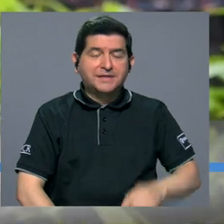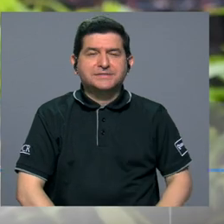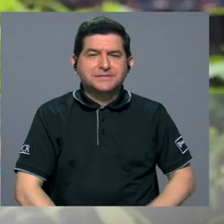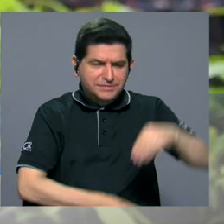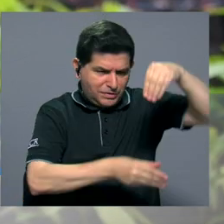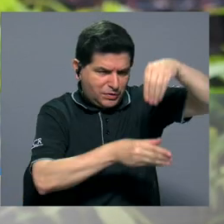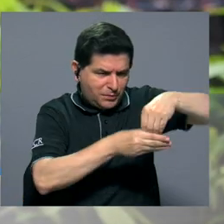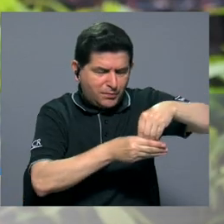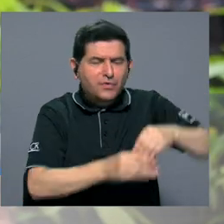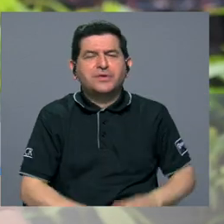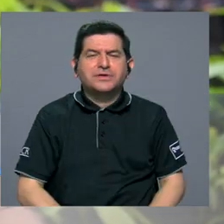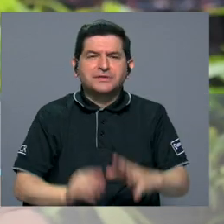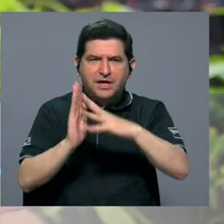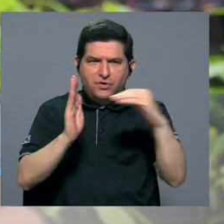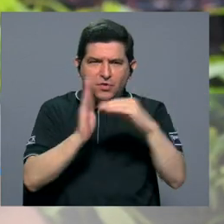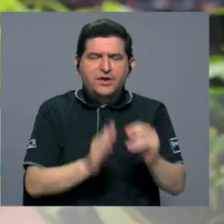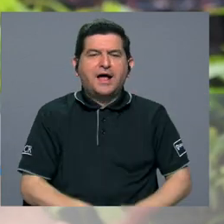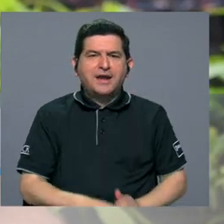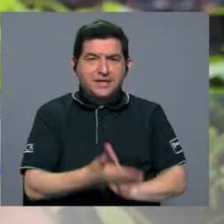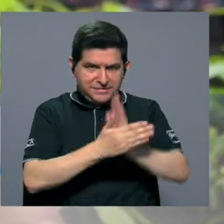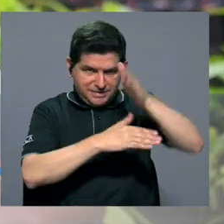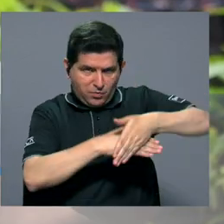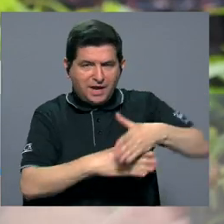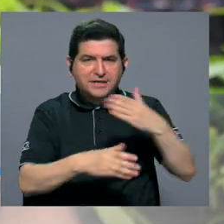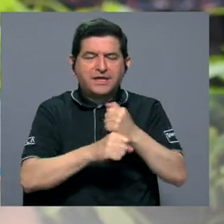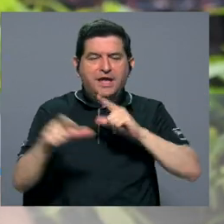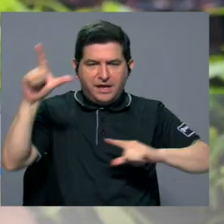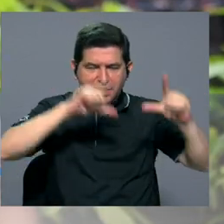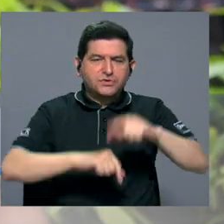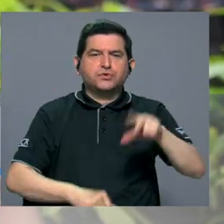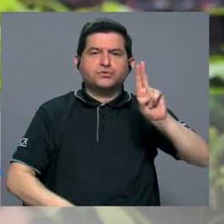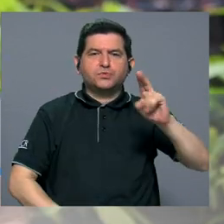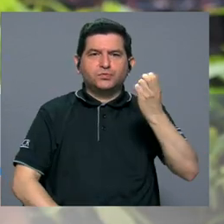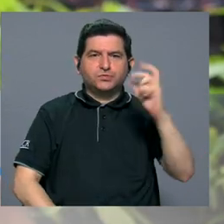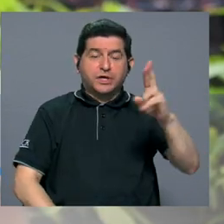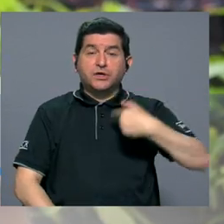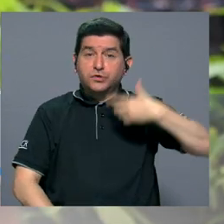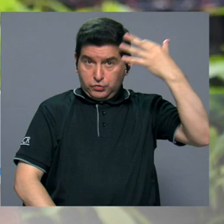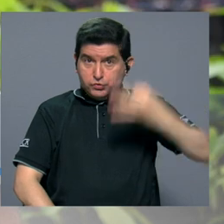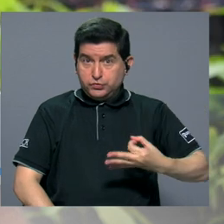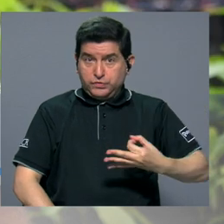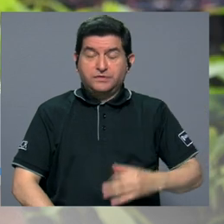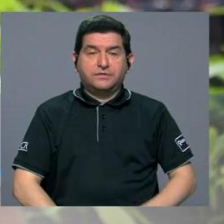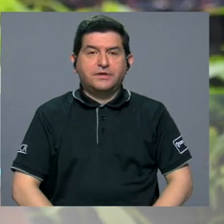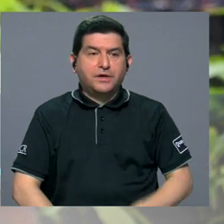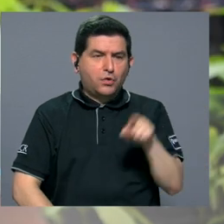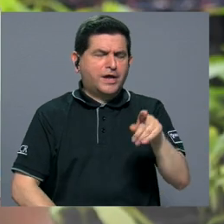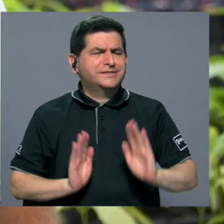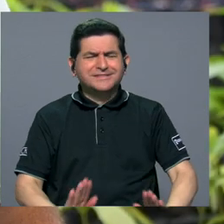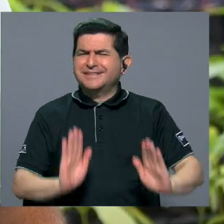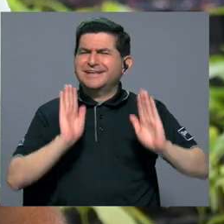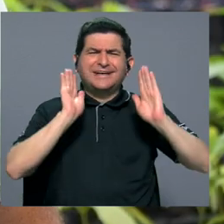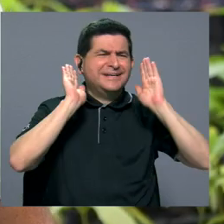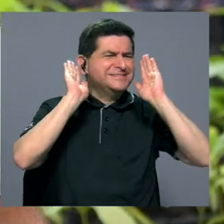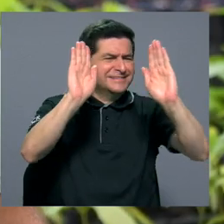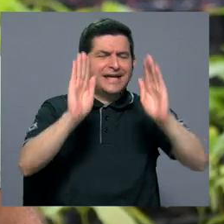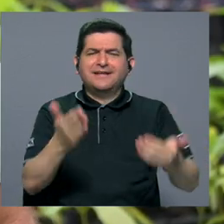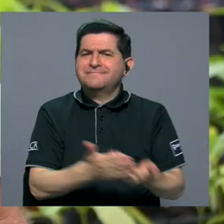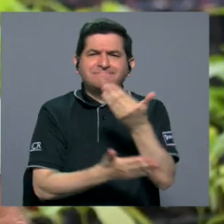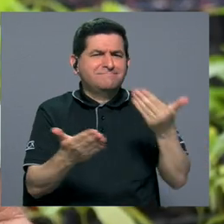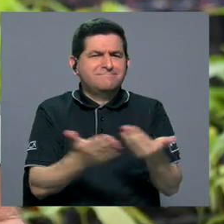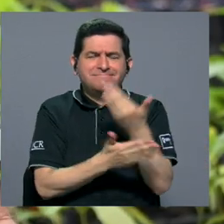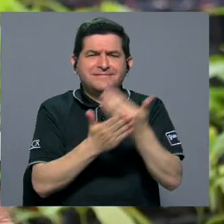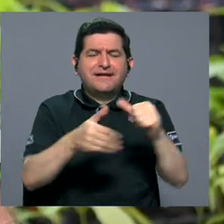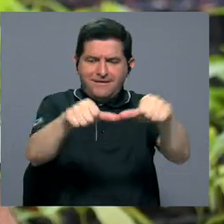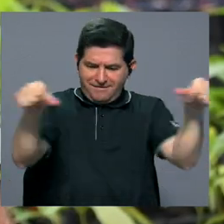portainjertos clonales de aguacate desarrollados in vitro por la Universidad de Costa Rica me parece que es una excelente innovación